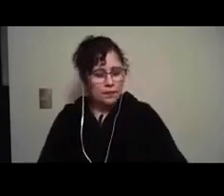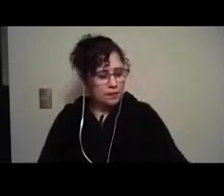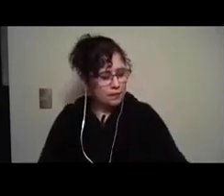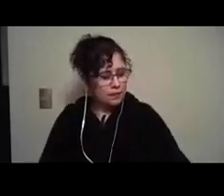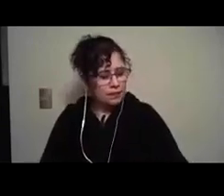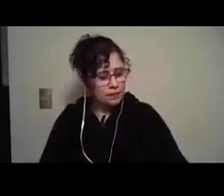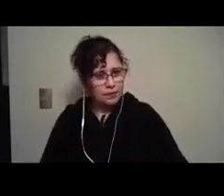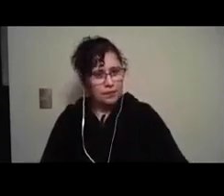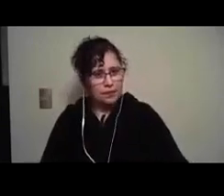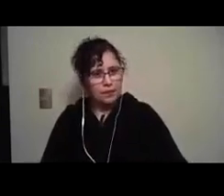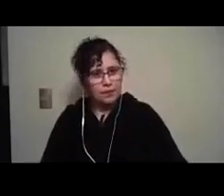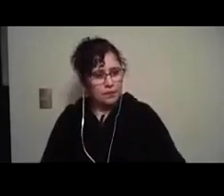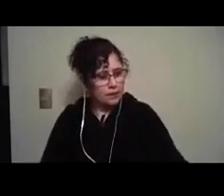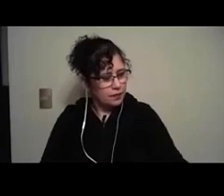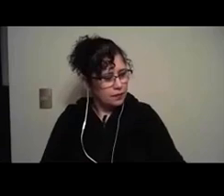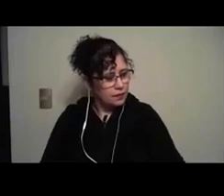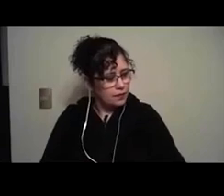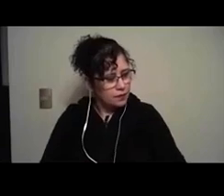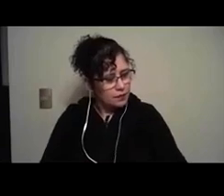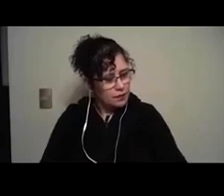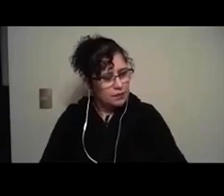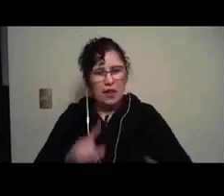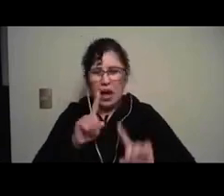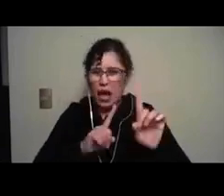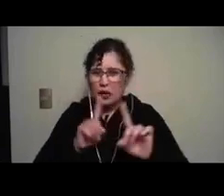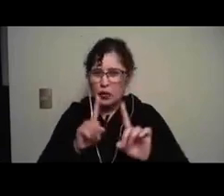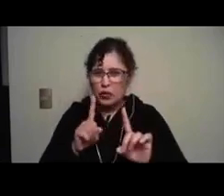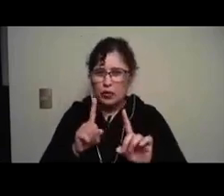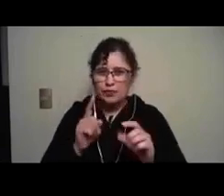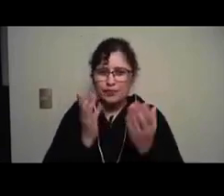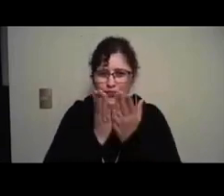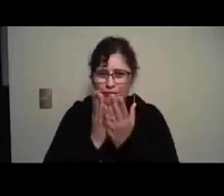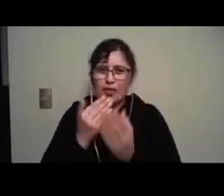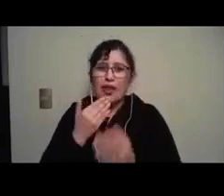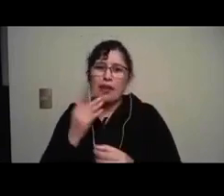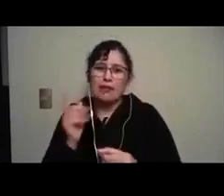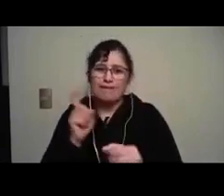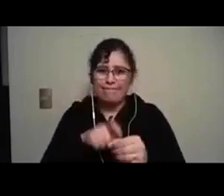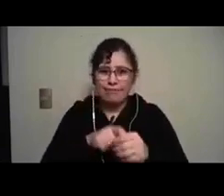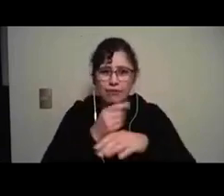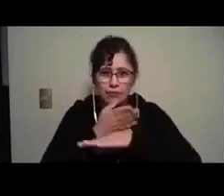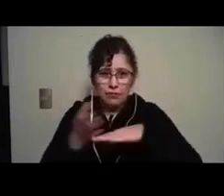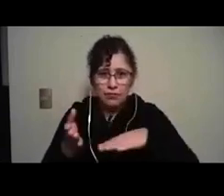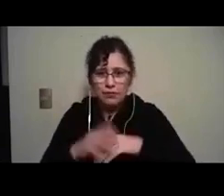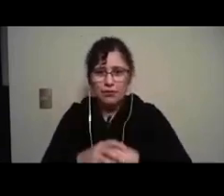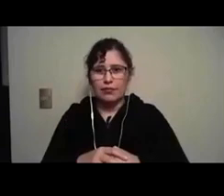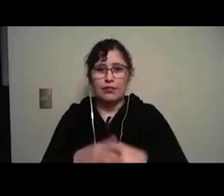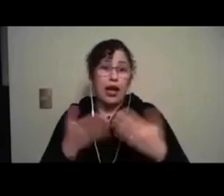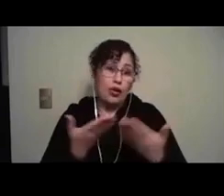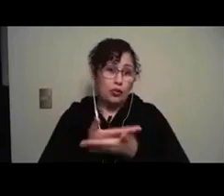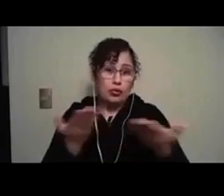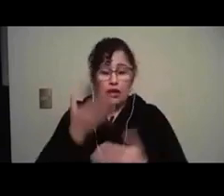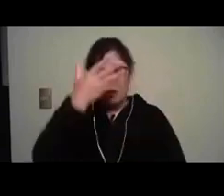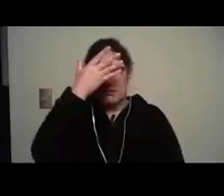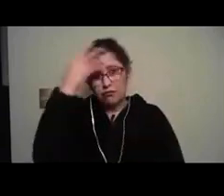Bueno, esperamos unos minutos que se ingrese, vaya a ingresar alguien más, ya. Las dudas, por favor, respecto de demencia, me la escriben en el chat o